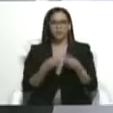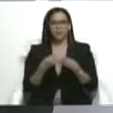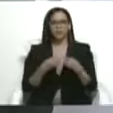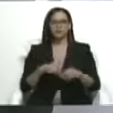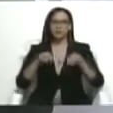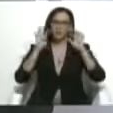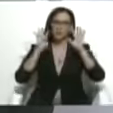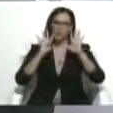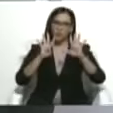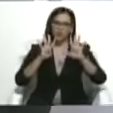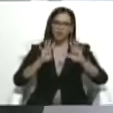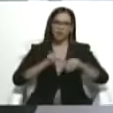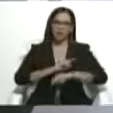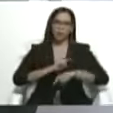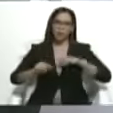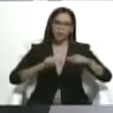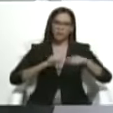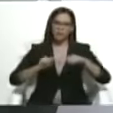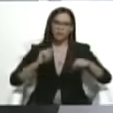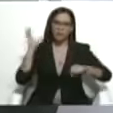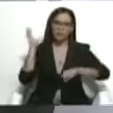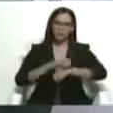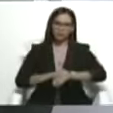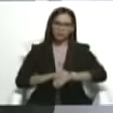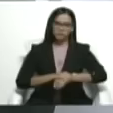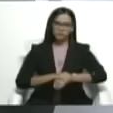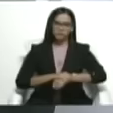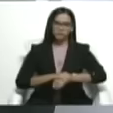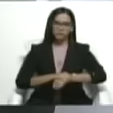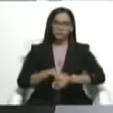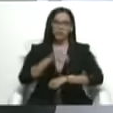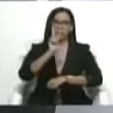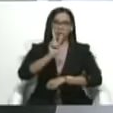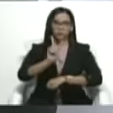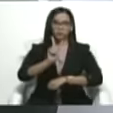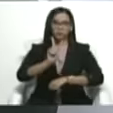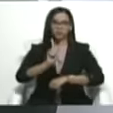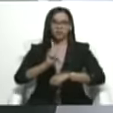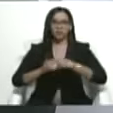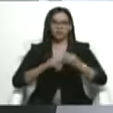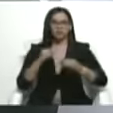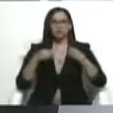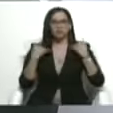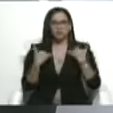de aprehensión, las cuales 2 han sido ya